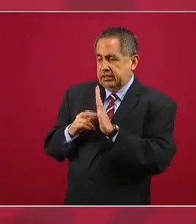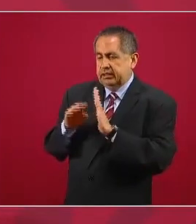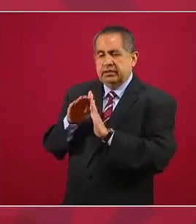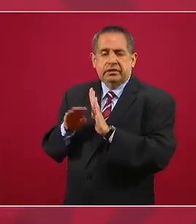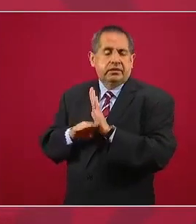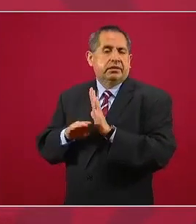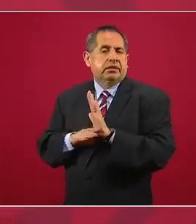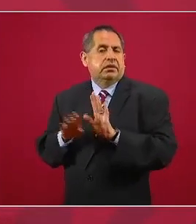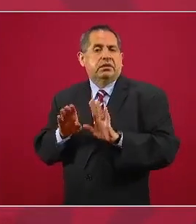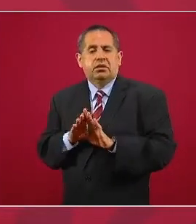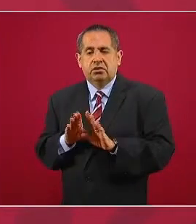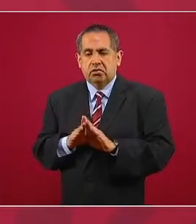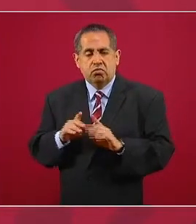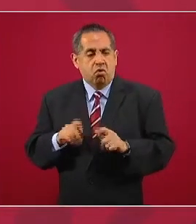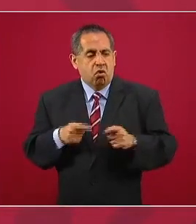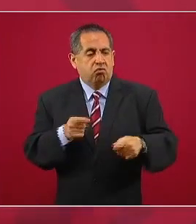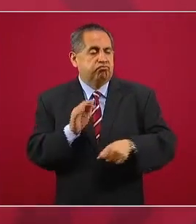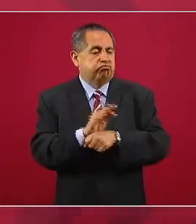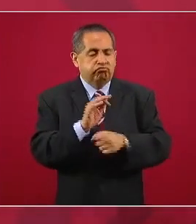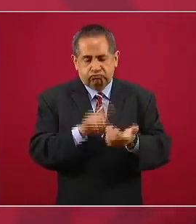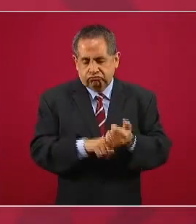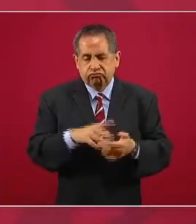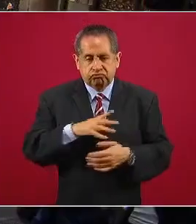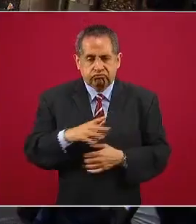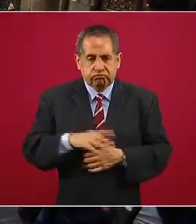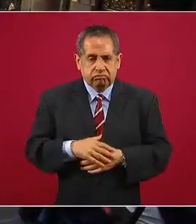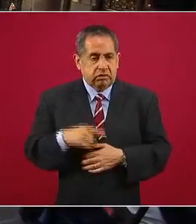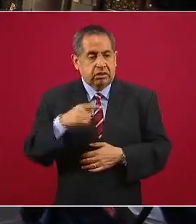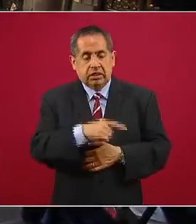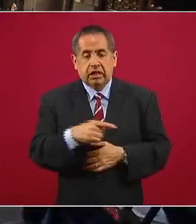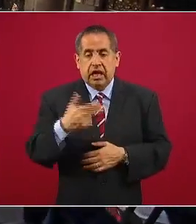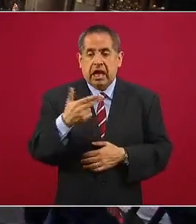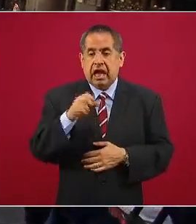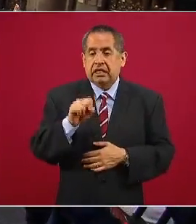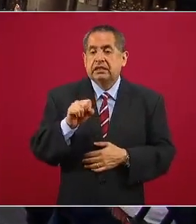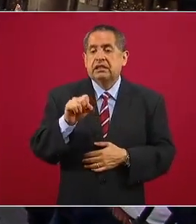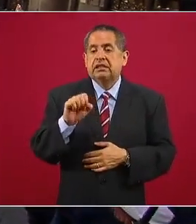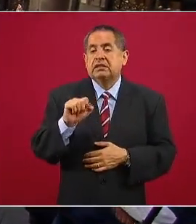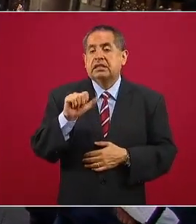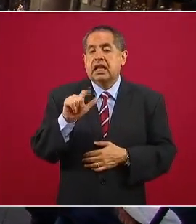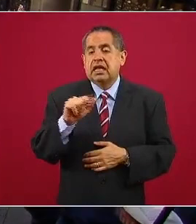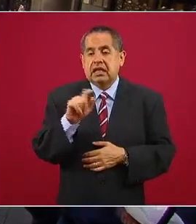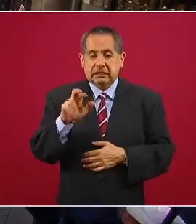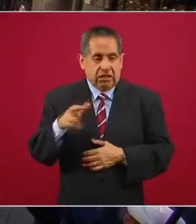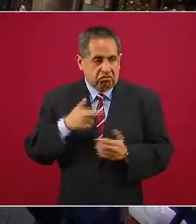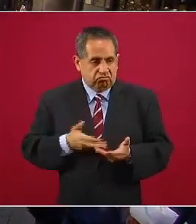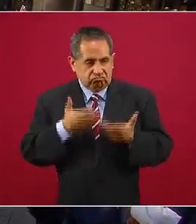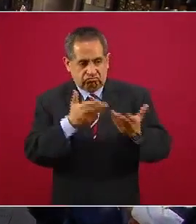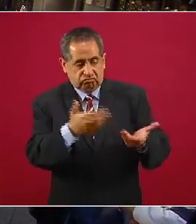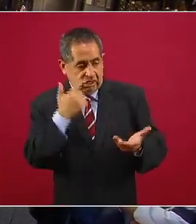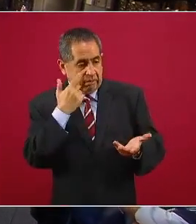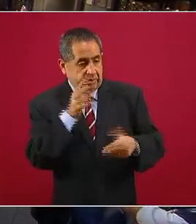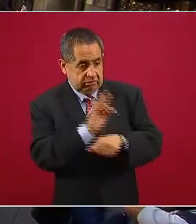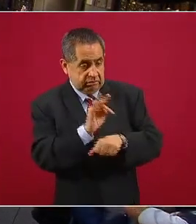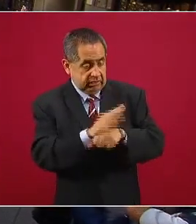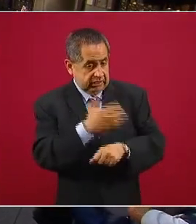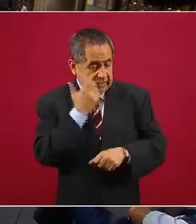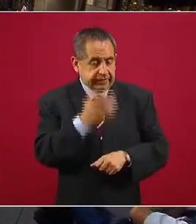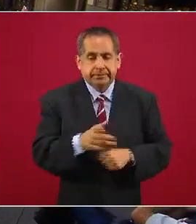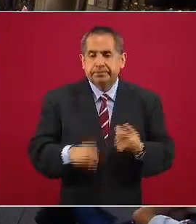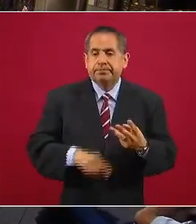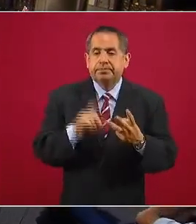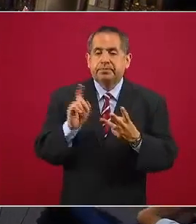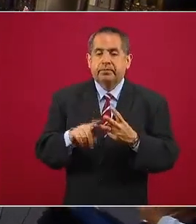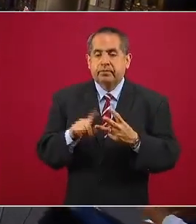sobre este asunto. En el caso de Hans Salazar se ofrece este protocolo. Y lo